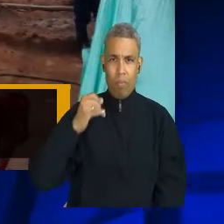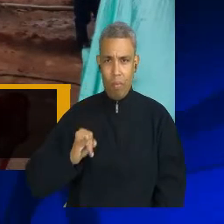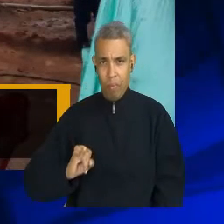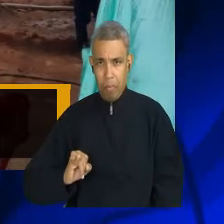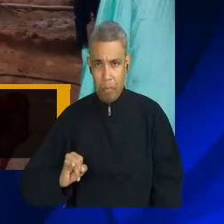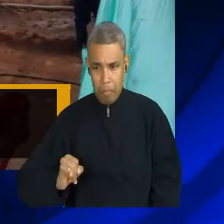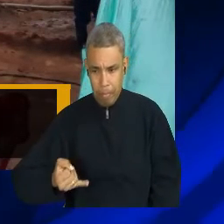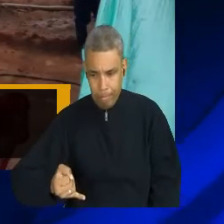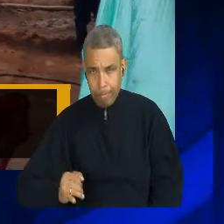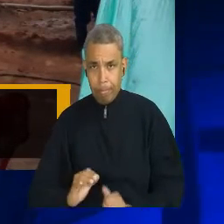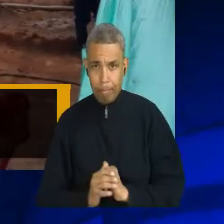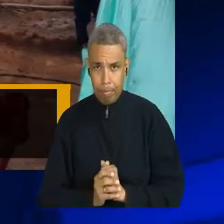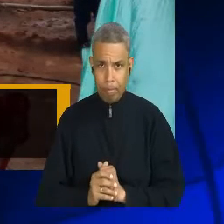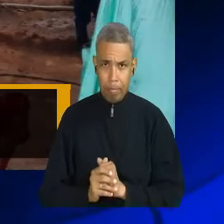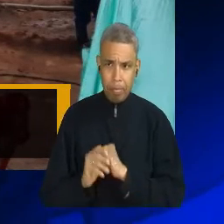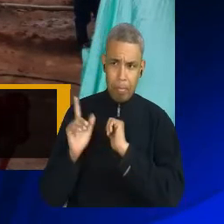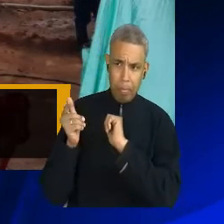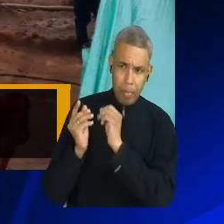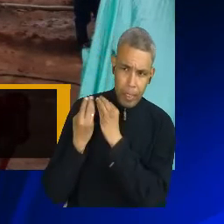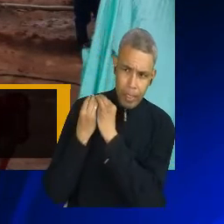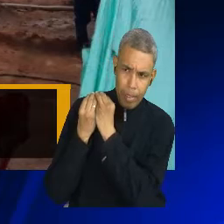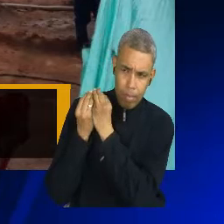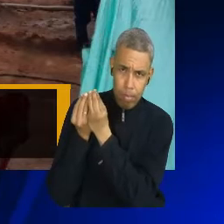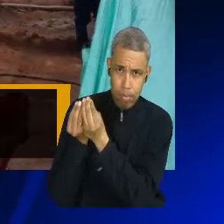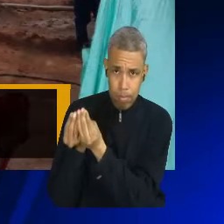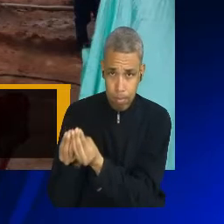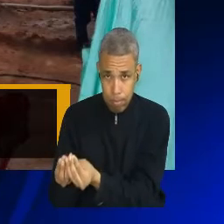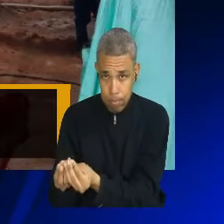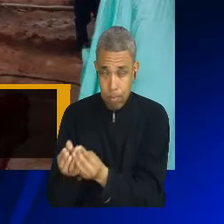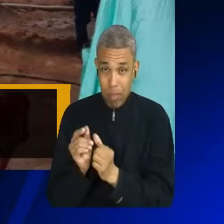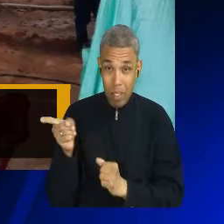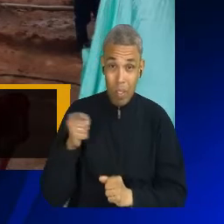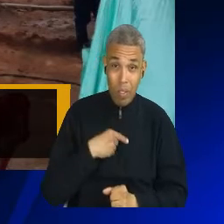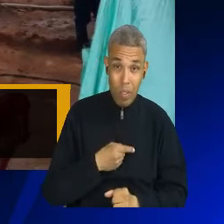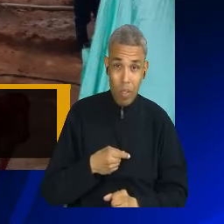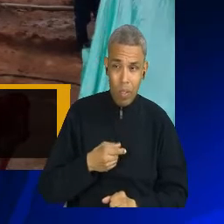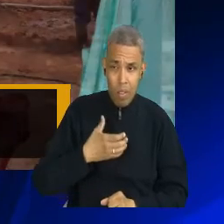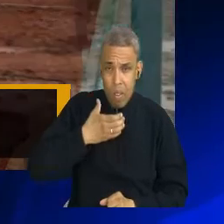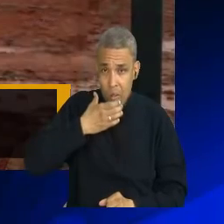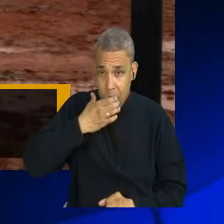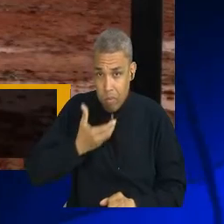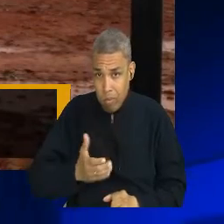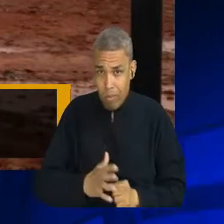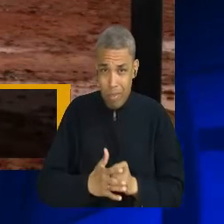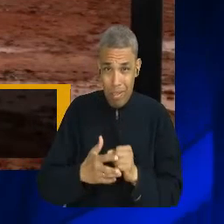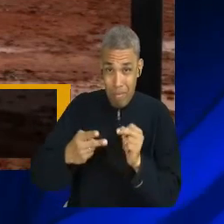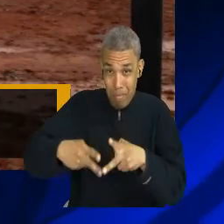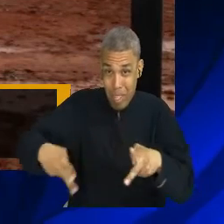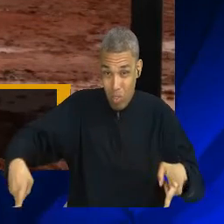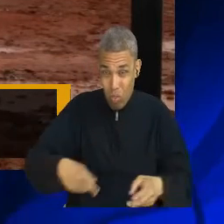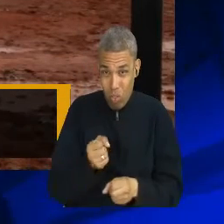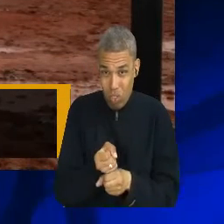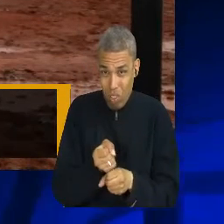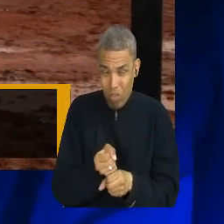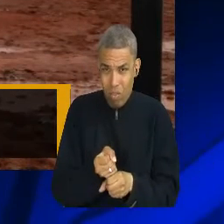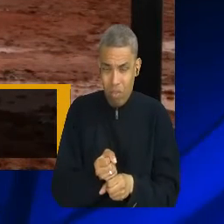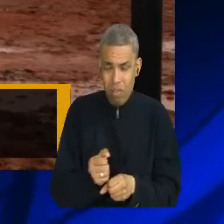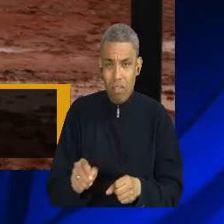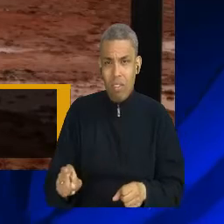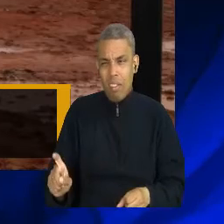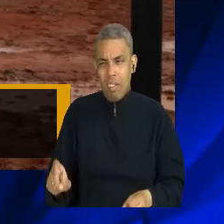son labores, es con maquinaria. Sí, entonces la mano de obra que se requiere, pues es la mano de obra, así como tal, el personal de